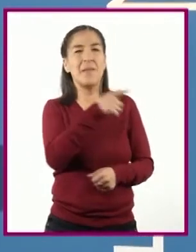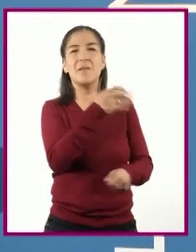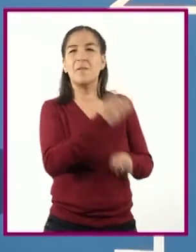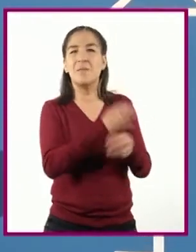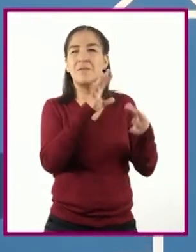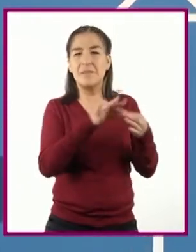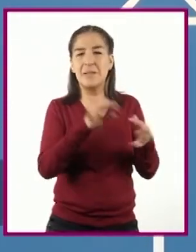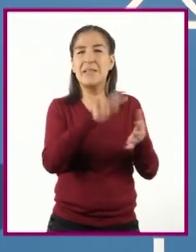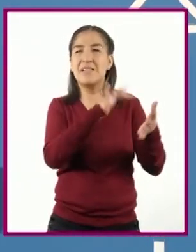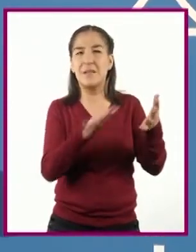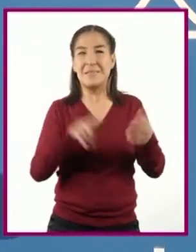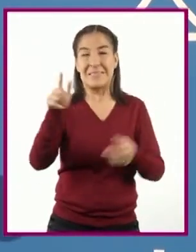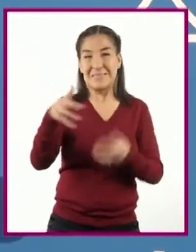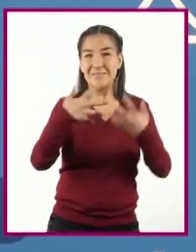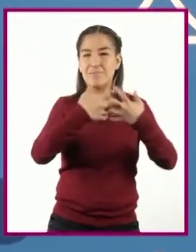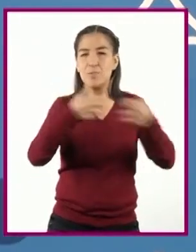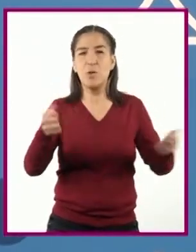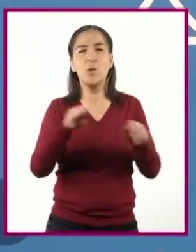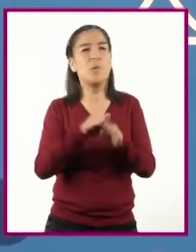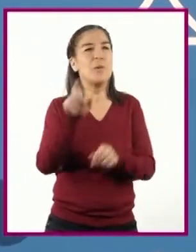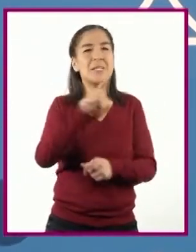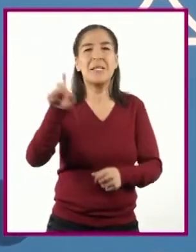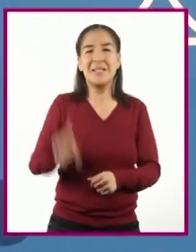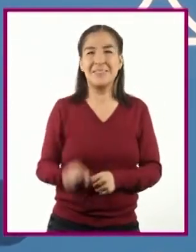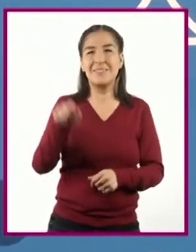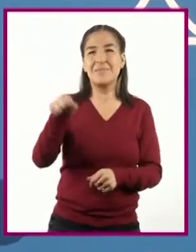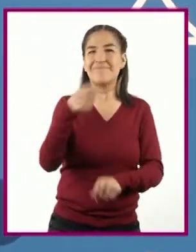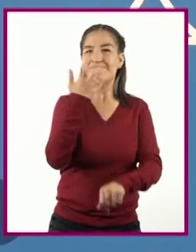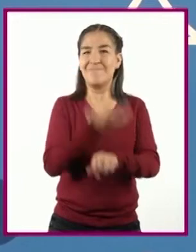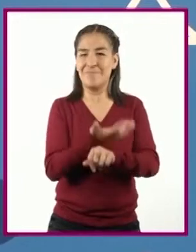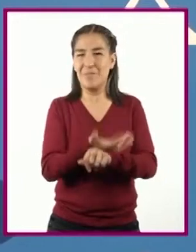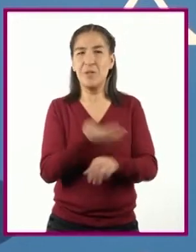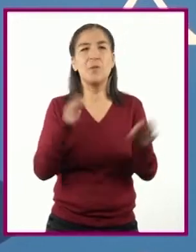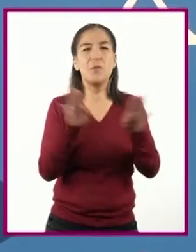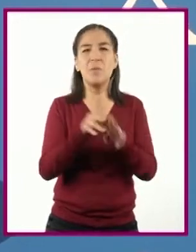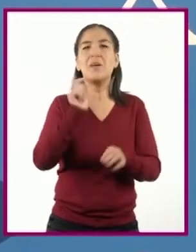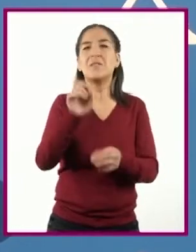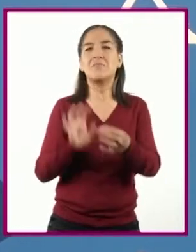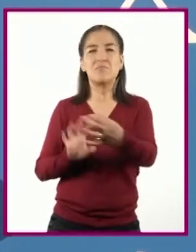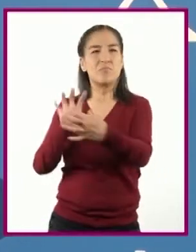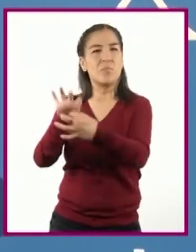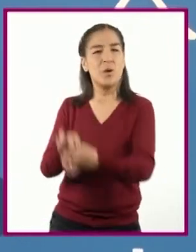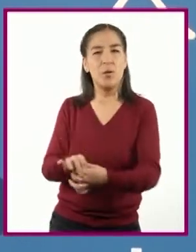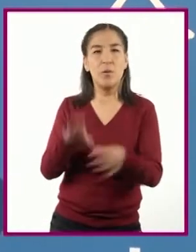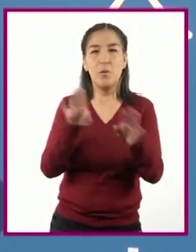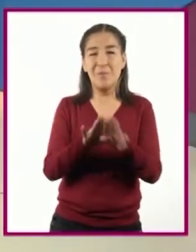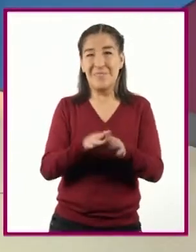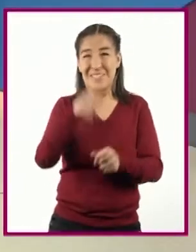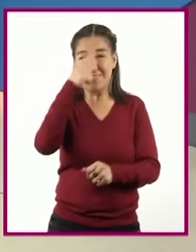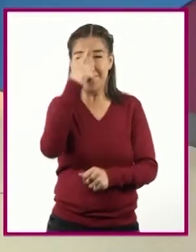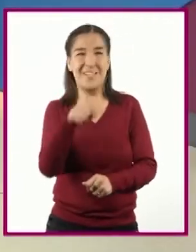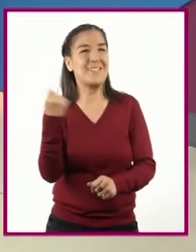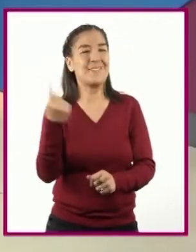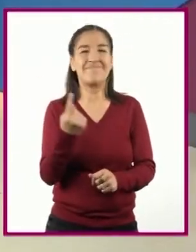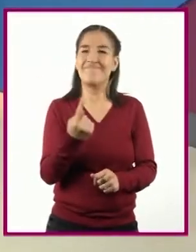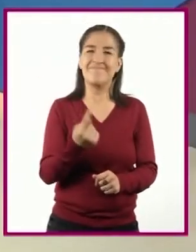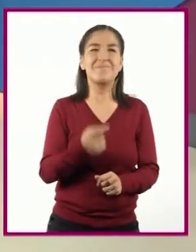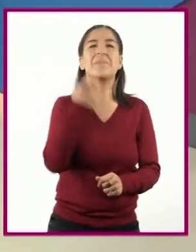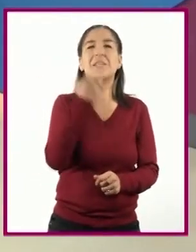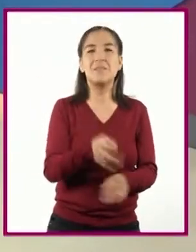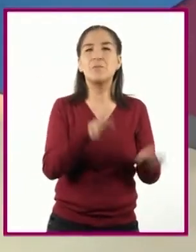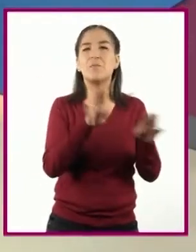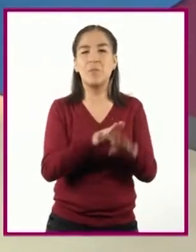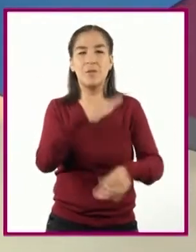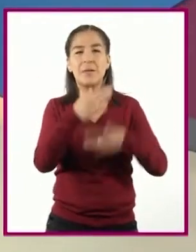la separación de Texas y su anexión a Estados Unidos de América no fue un proceso sencillo. A pesar